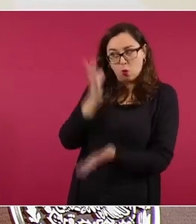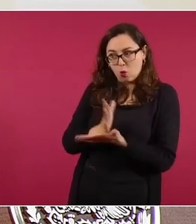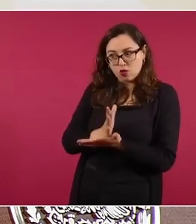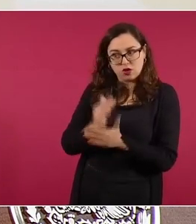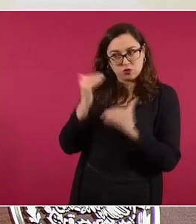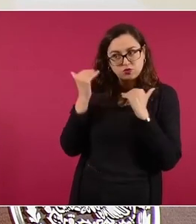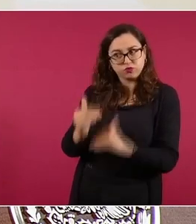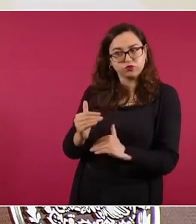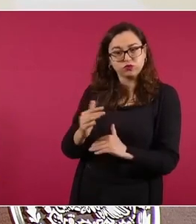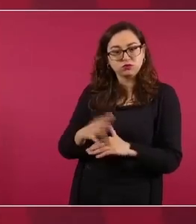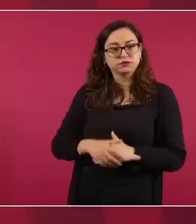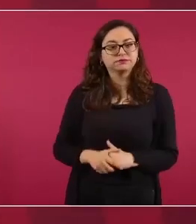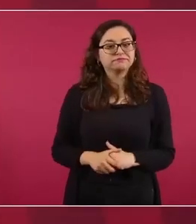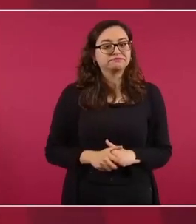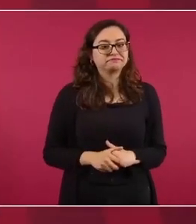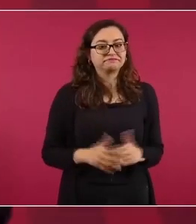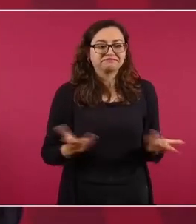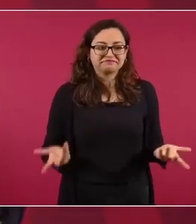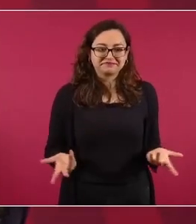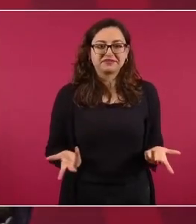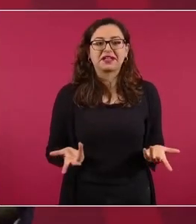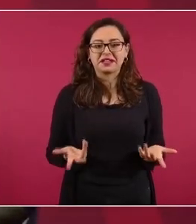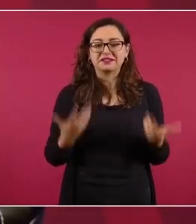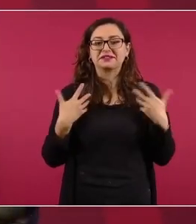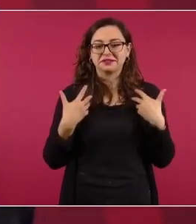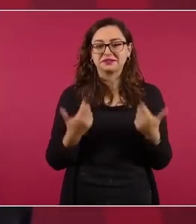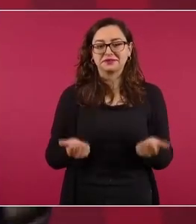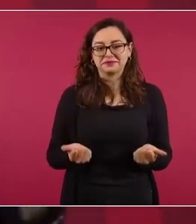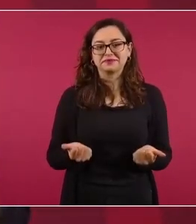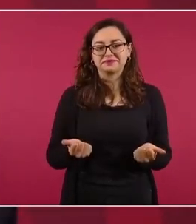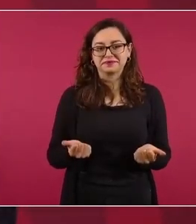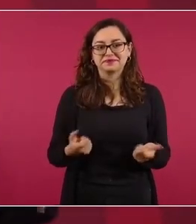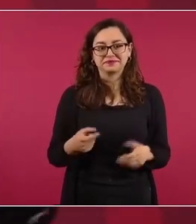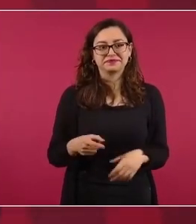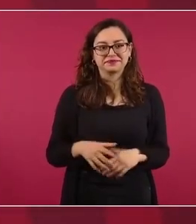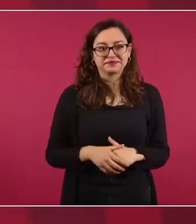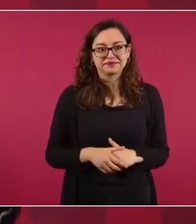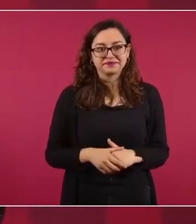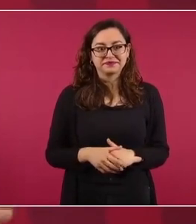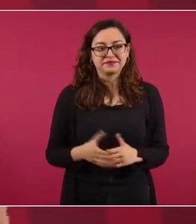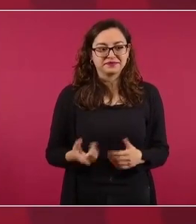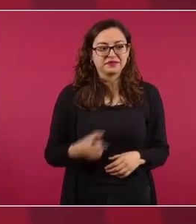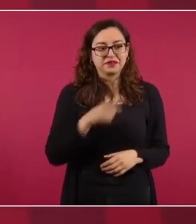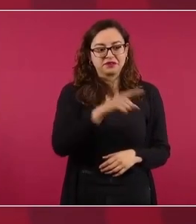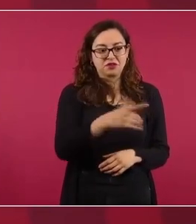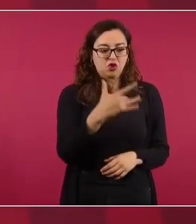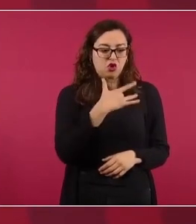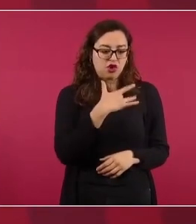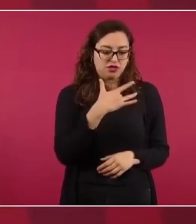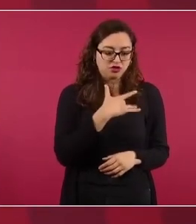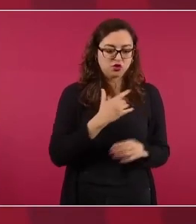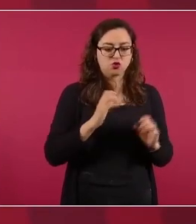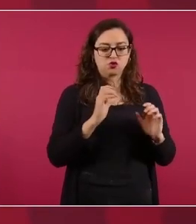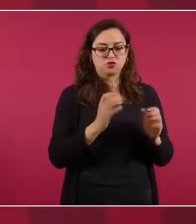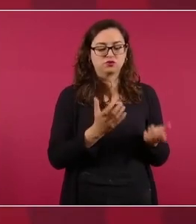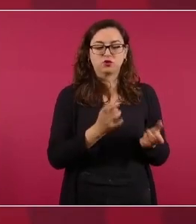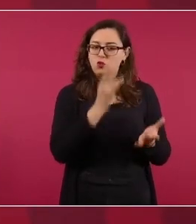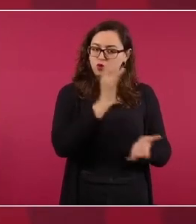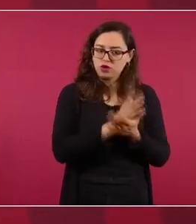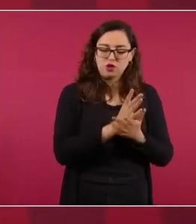O sea, si es un cardiólogo, pues lo que no quieren es que uno se muera del corazón. Pero